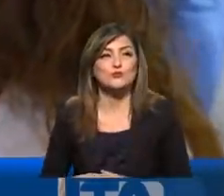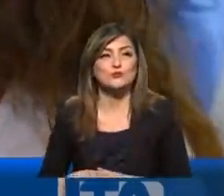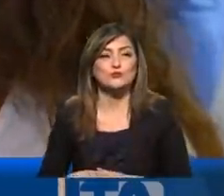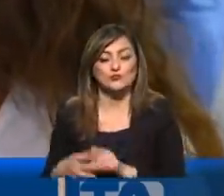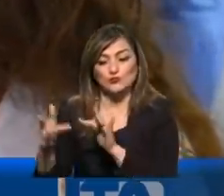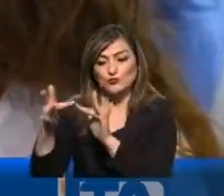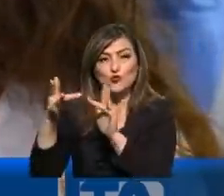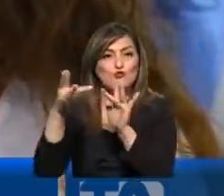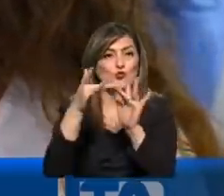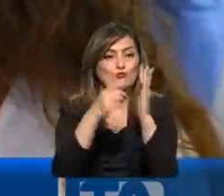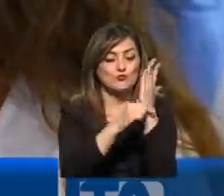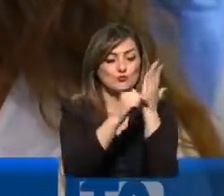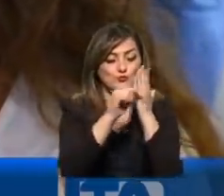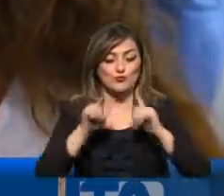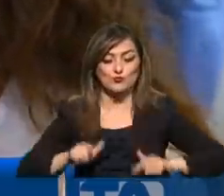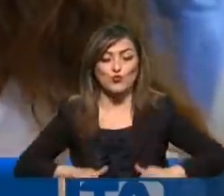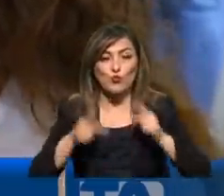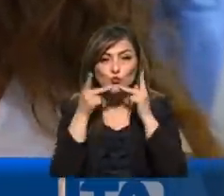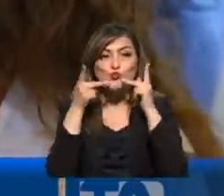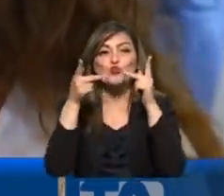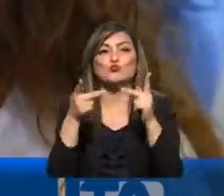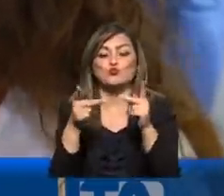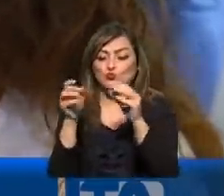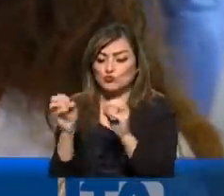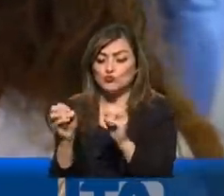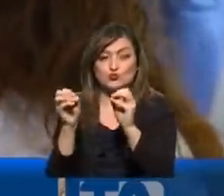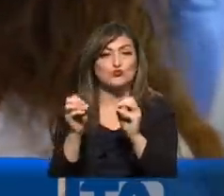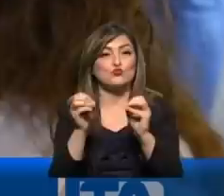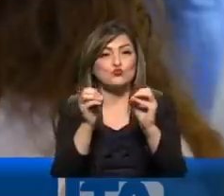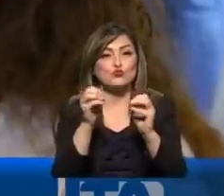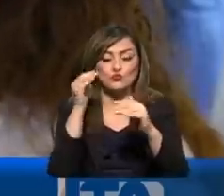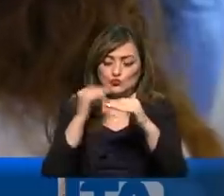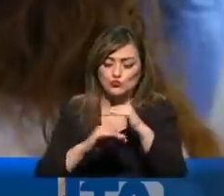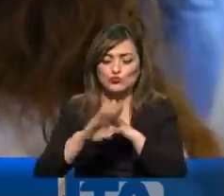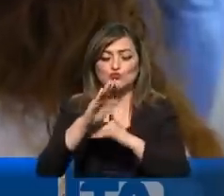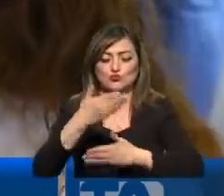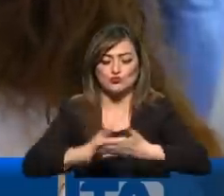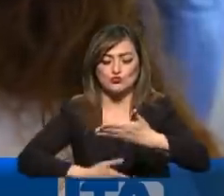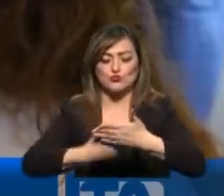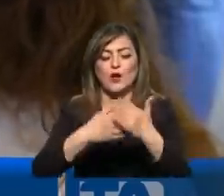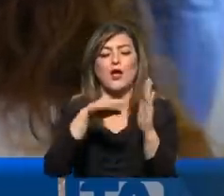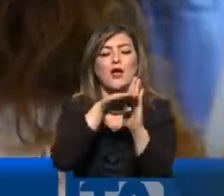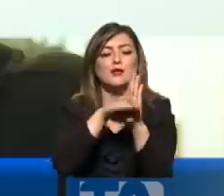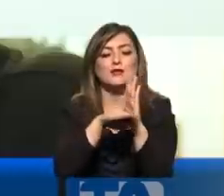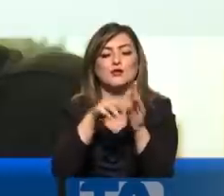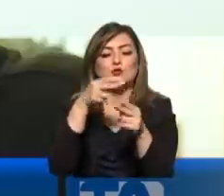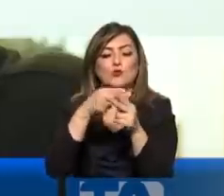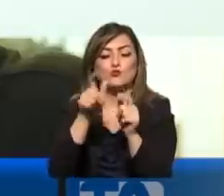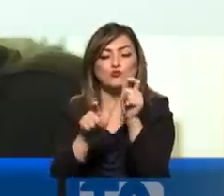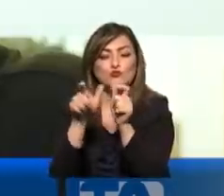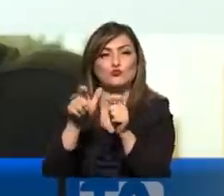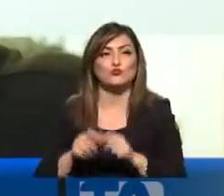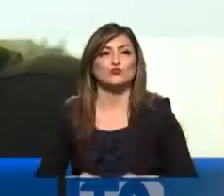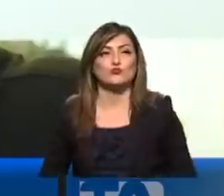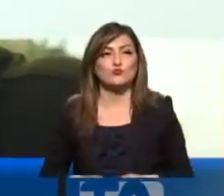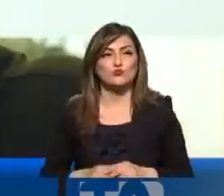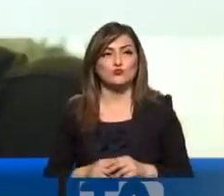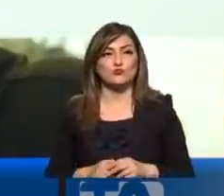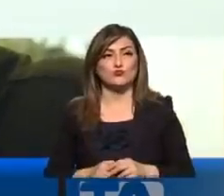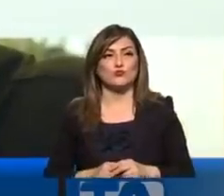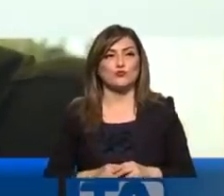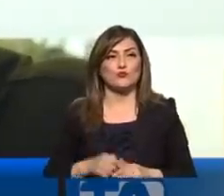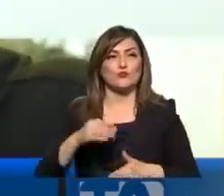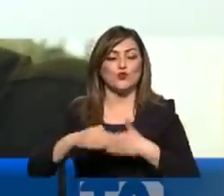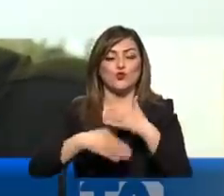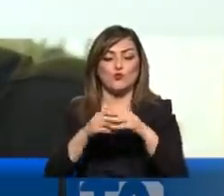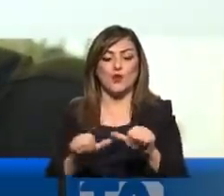contacto con el Ministerio de Salud Pública justamente para organizarnos, para enviar nuestro oficio con el listado de las personas. Estamos incluyendo a todo el personal